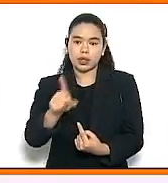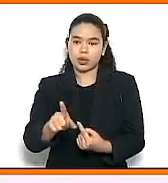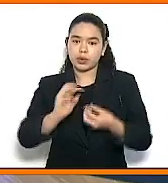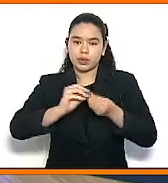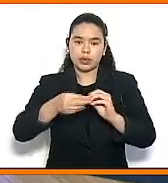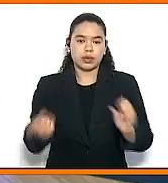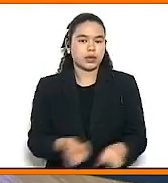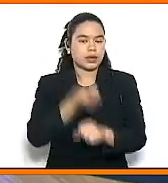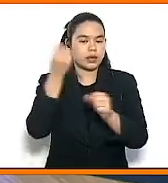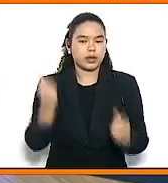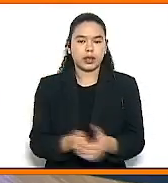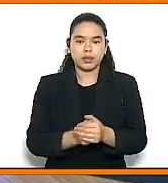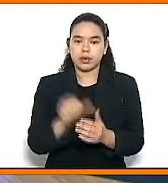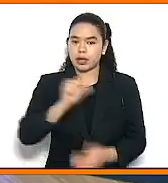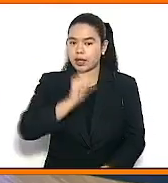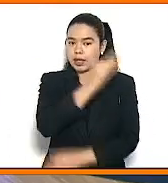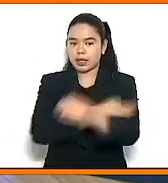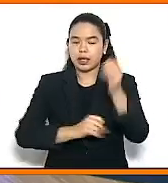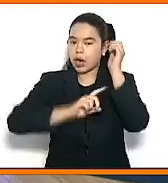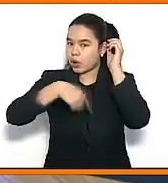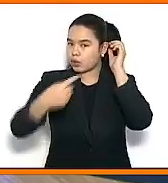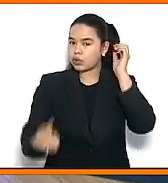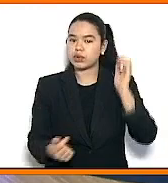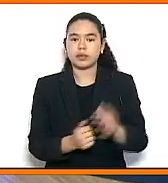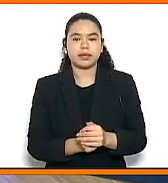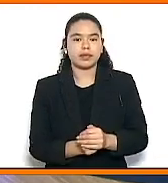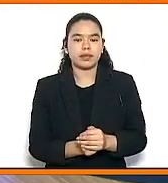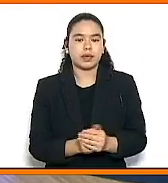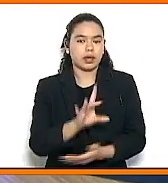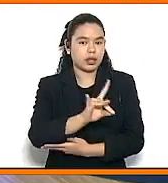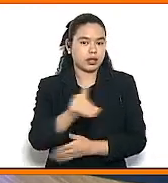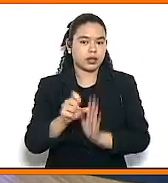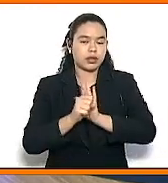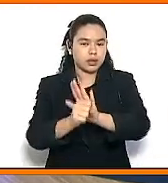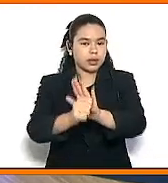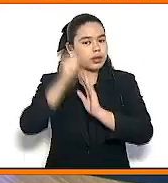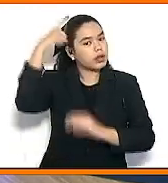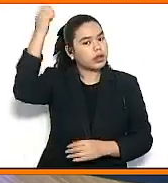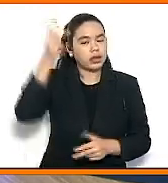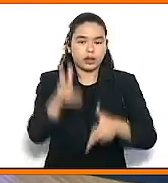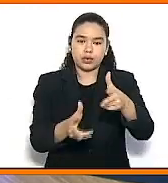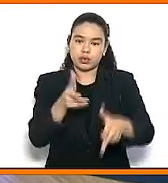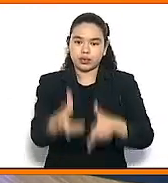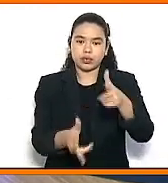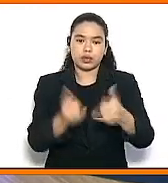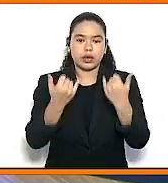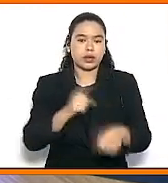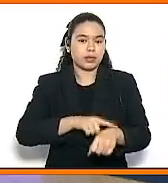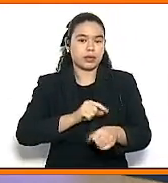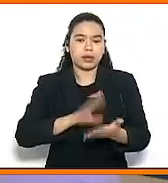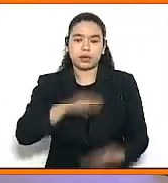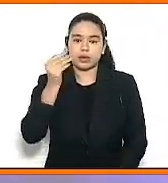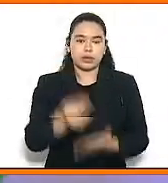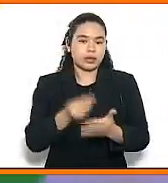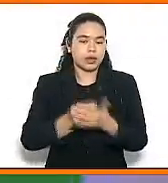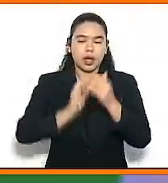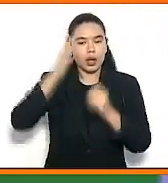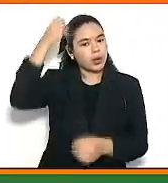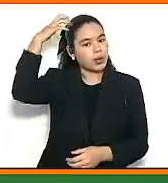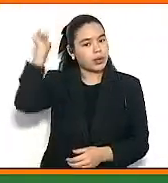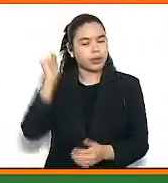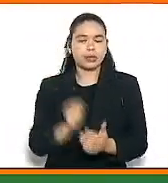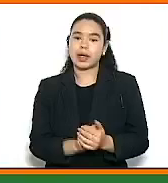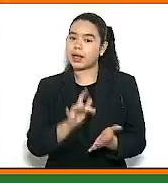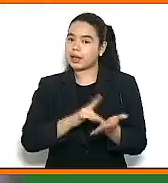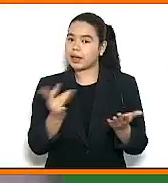1. El número ganador para esta tarde en diaria es el 81 con su símbolo de sueños rieles. Ahora llegó el momento de multiplicar tu dinero junto a Charlene.